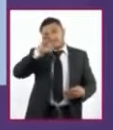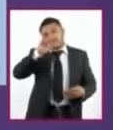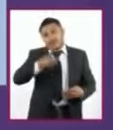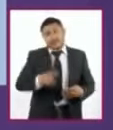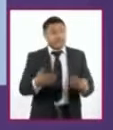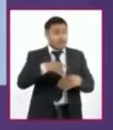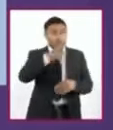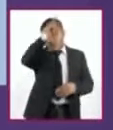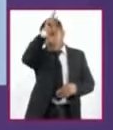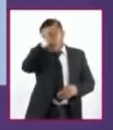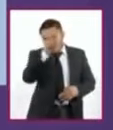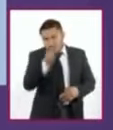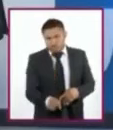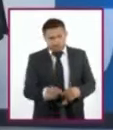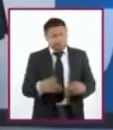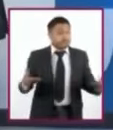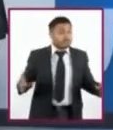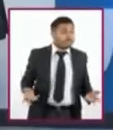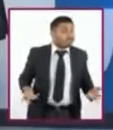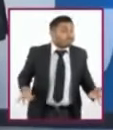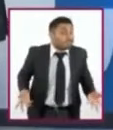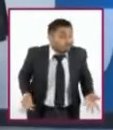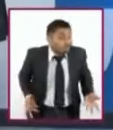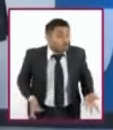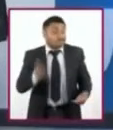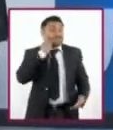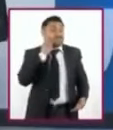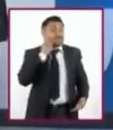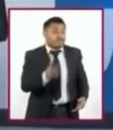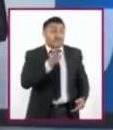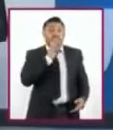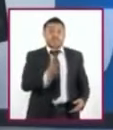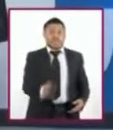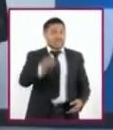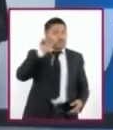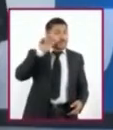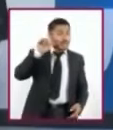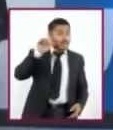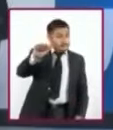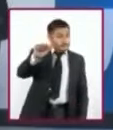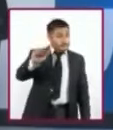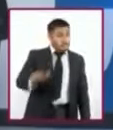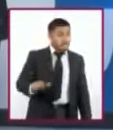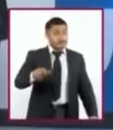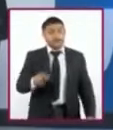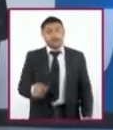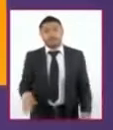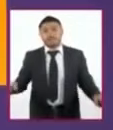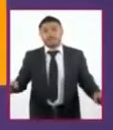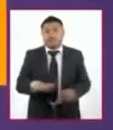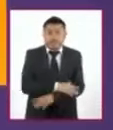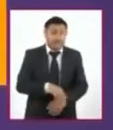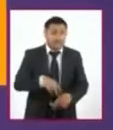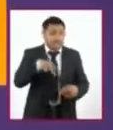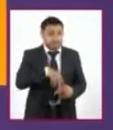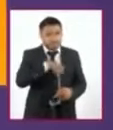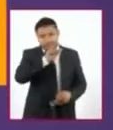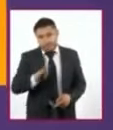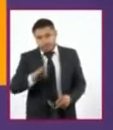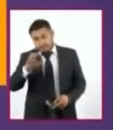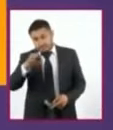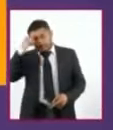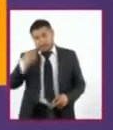recta L. Veamos la opción. Inciso A, Traslación del triángulo ABC para generar